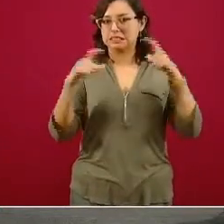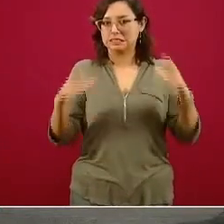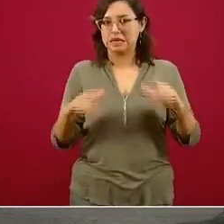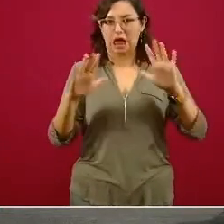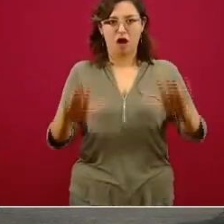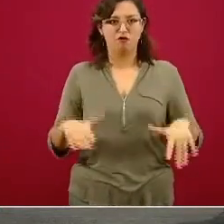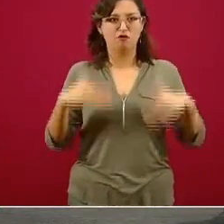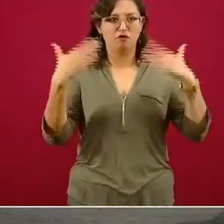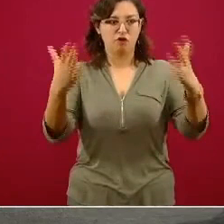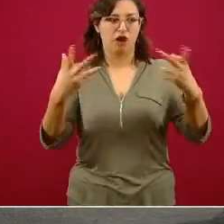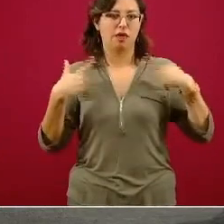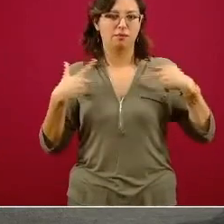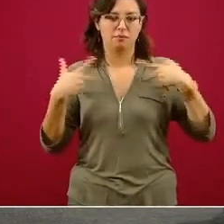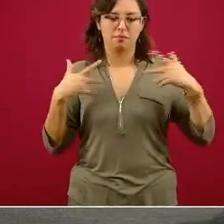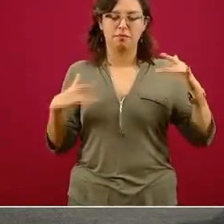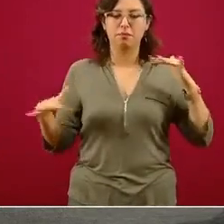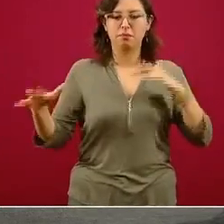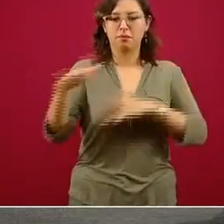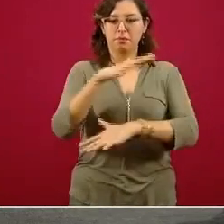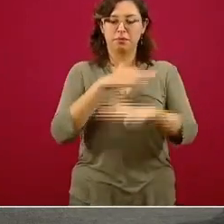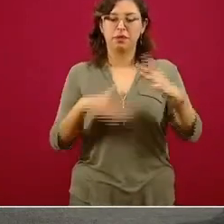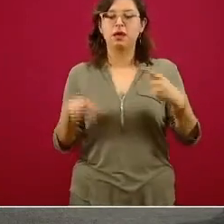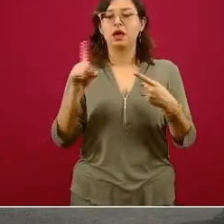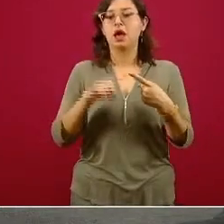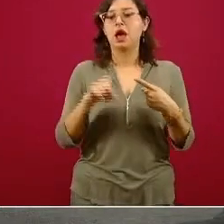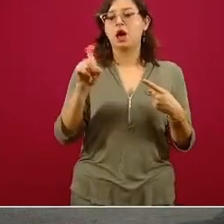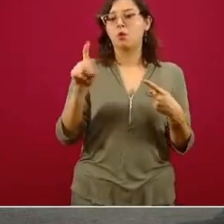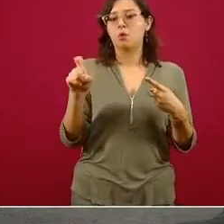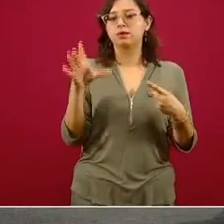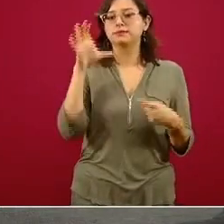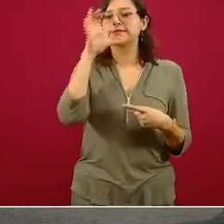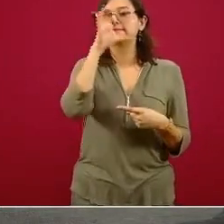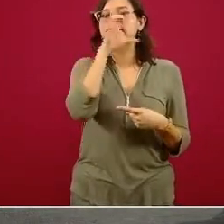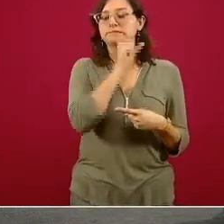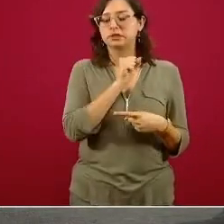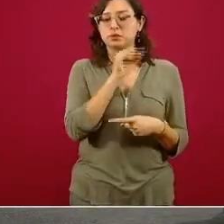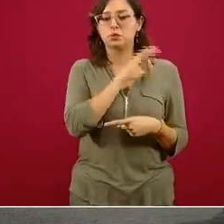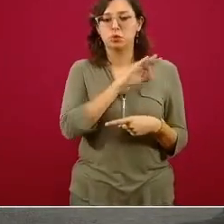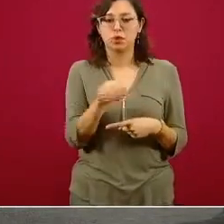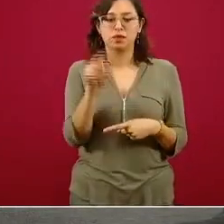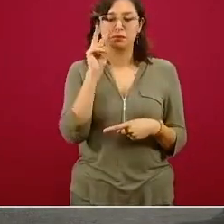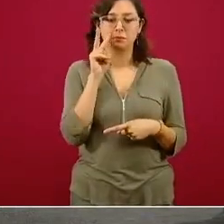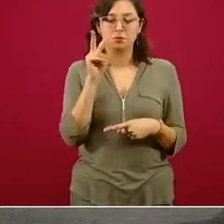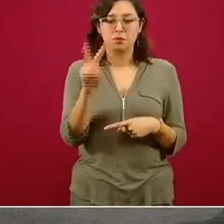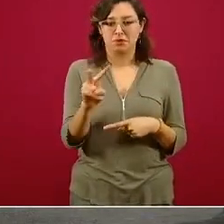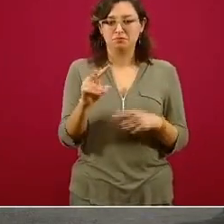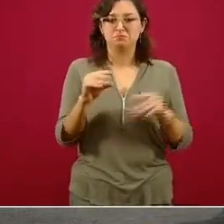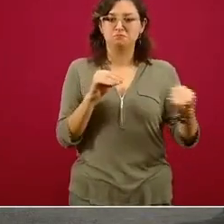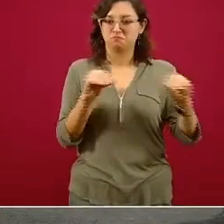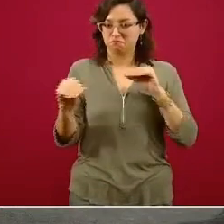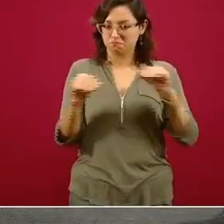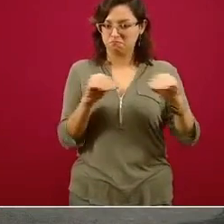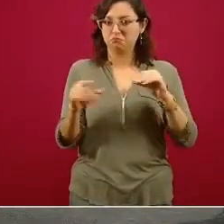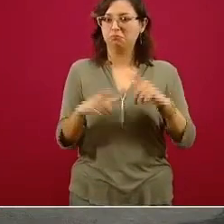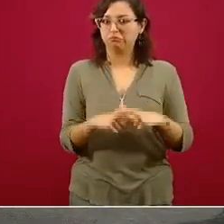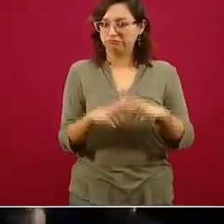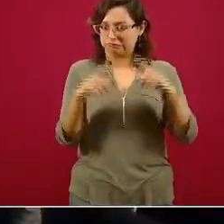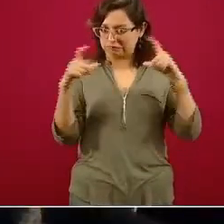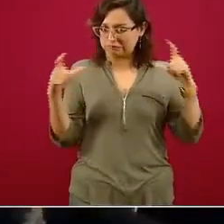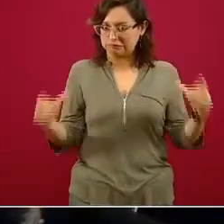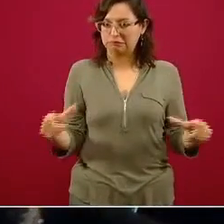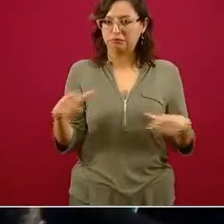la movilidad. Empezamos con Aguascalientes, en donde se nota una movilidad bastante incrementada. Esto puede